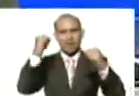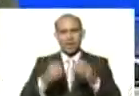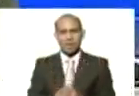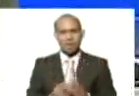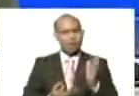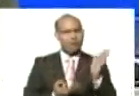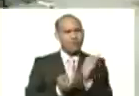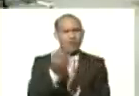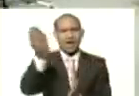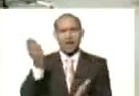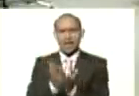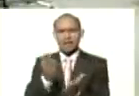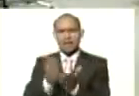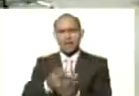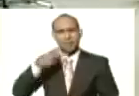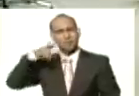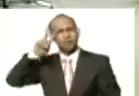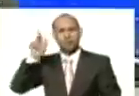¡Leales siempre!